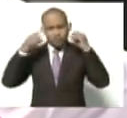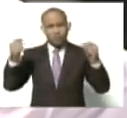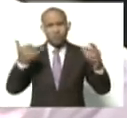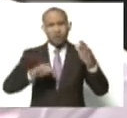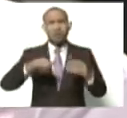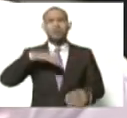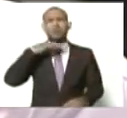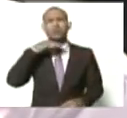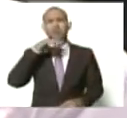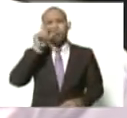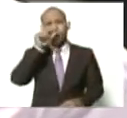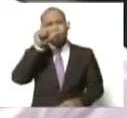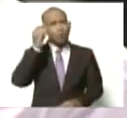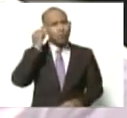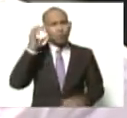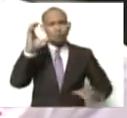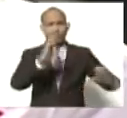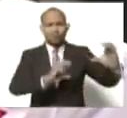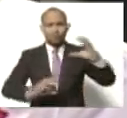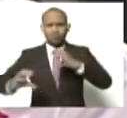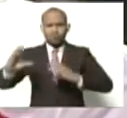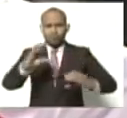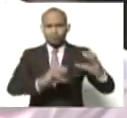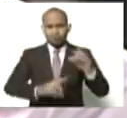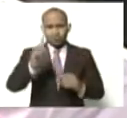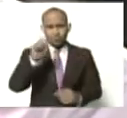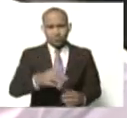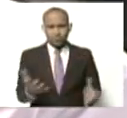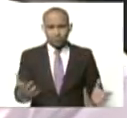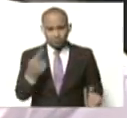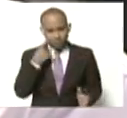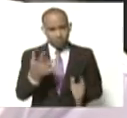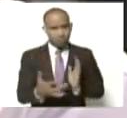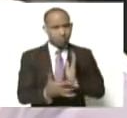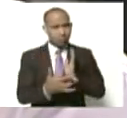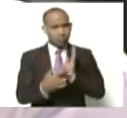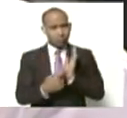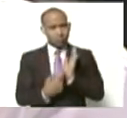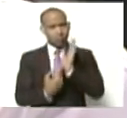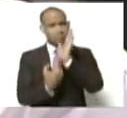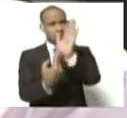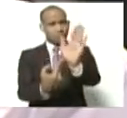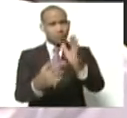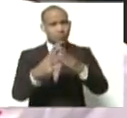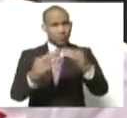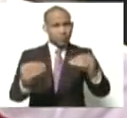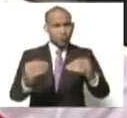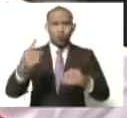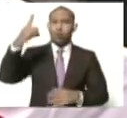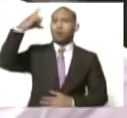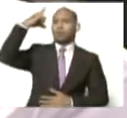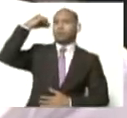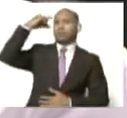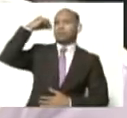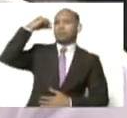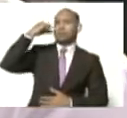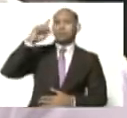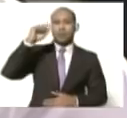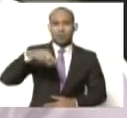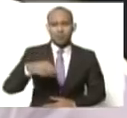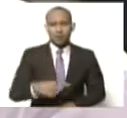los científicos. Y bueno, hay que ver cuánto se ha demostrado en esta batalla frente al COVID con el carbativir, con